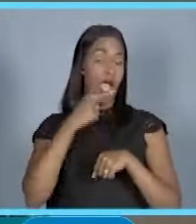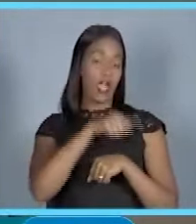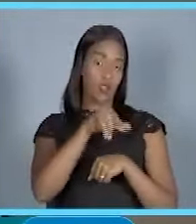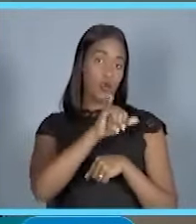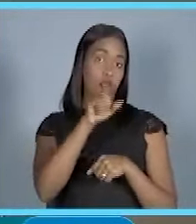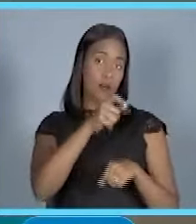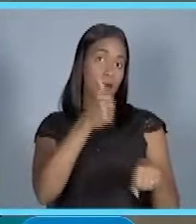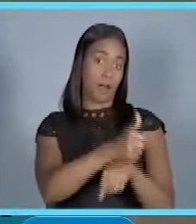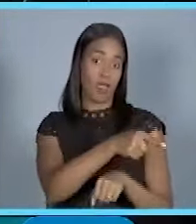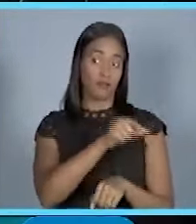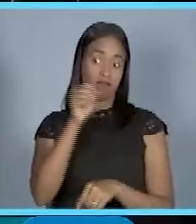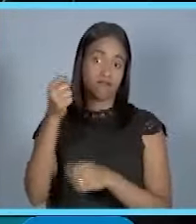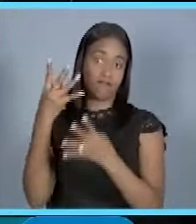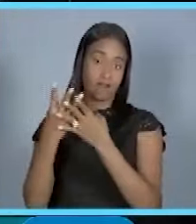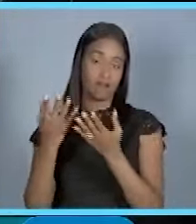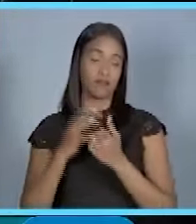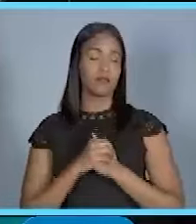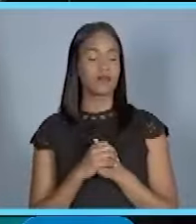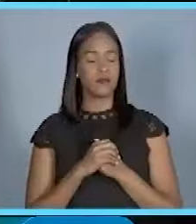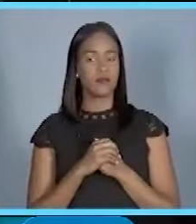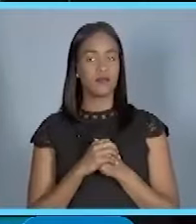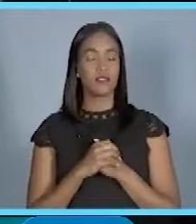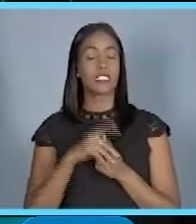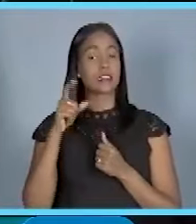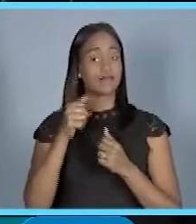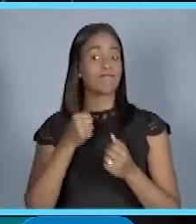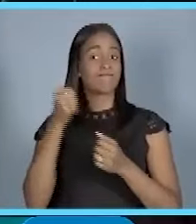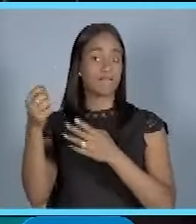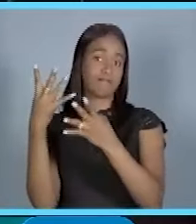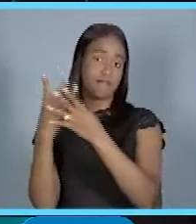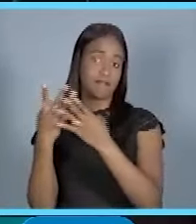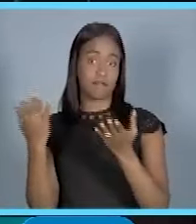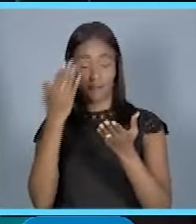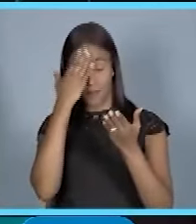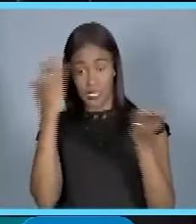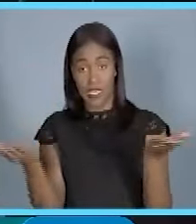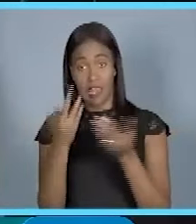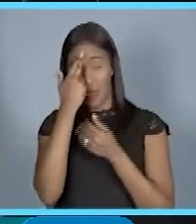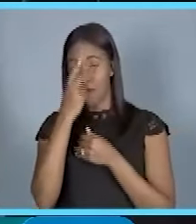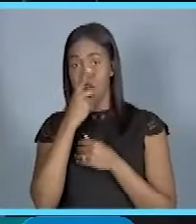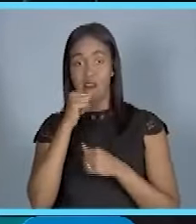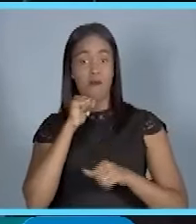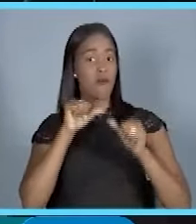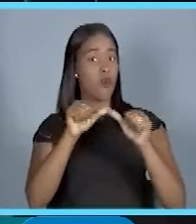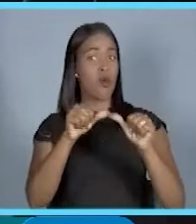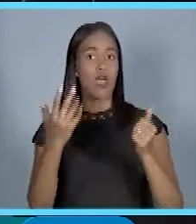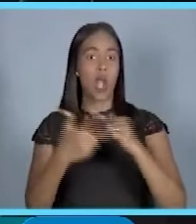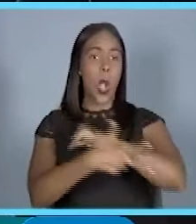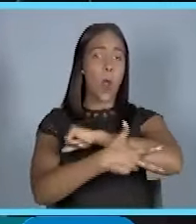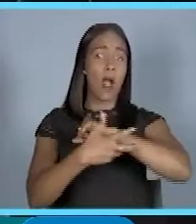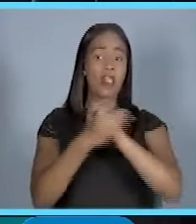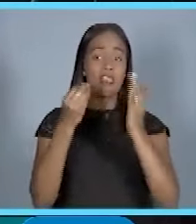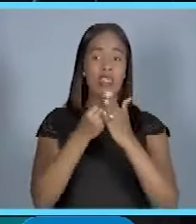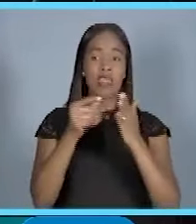paguen. Que caiga preso, que caiga preso, porque en este país no podemos seguir así, robándose el sudor de los pobres. Que sea